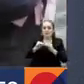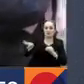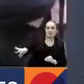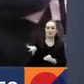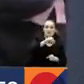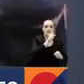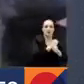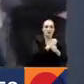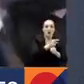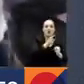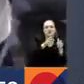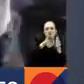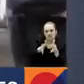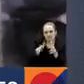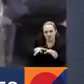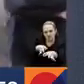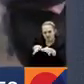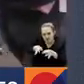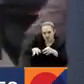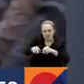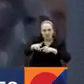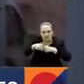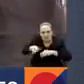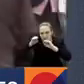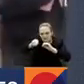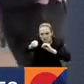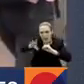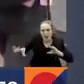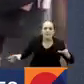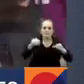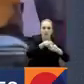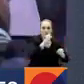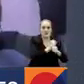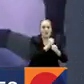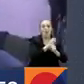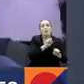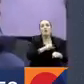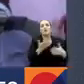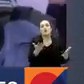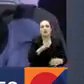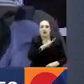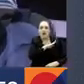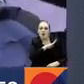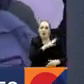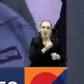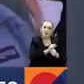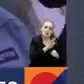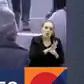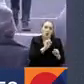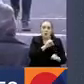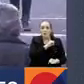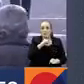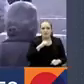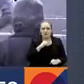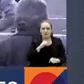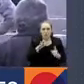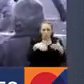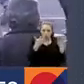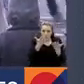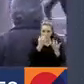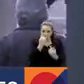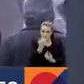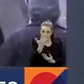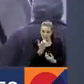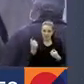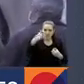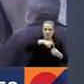charlas, conferencias y capacitaciones con entidades de la alcaldía del distrito y también con empresas privadas. ¿Cómo acceder a estos beneficios? A